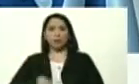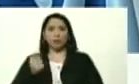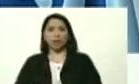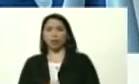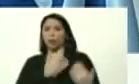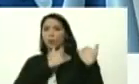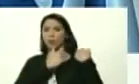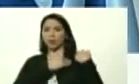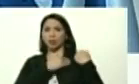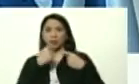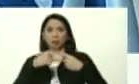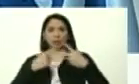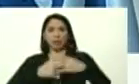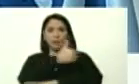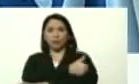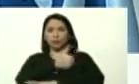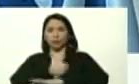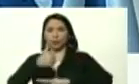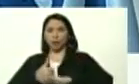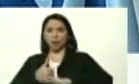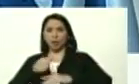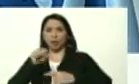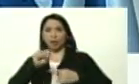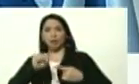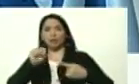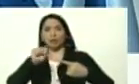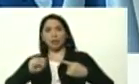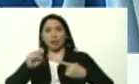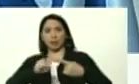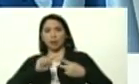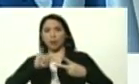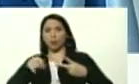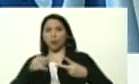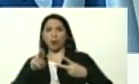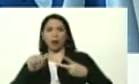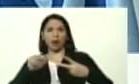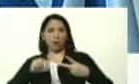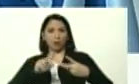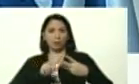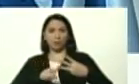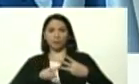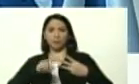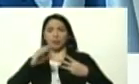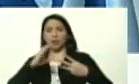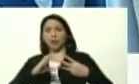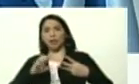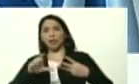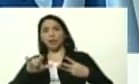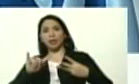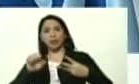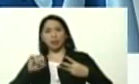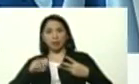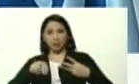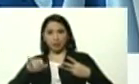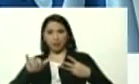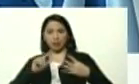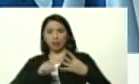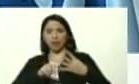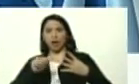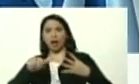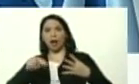siguientes funcionarios: Sandy Bracho, Juan Rondón, Clayny Lemus y